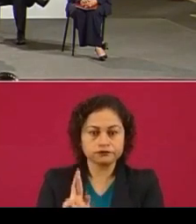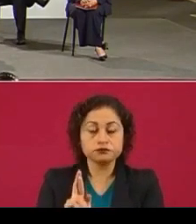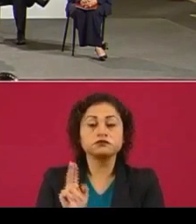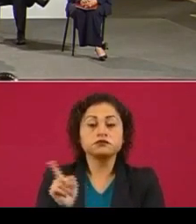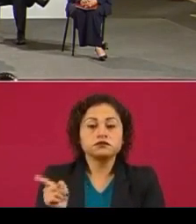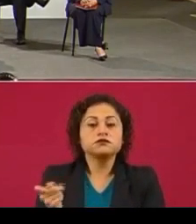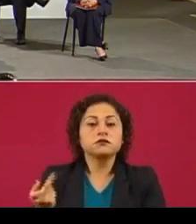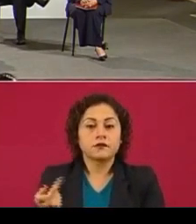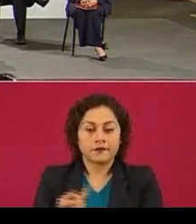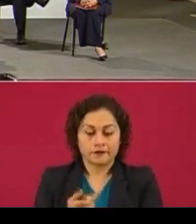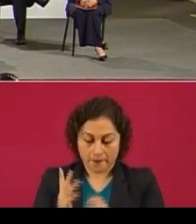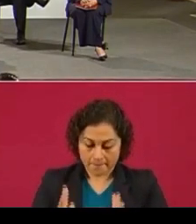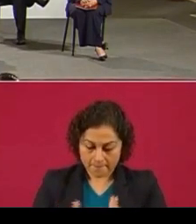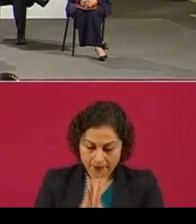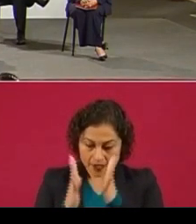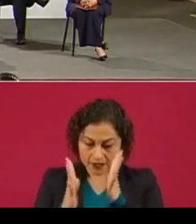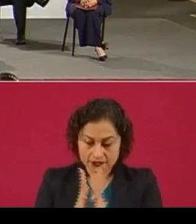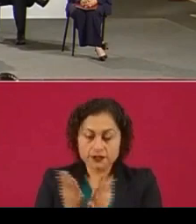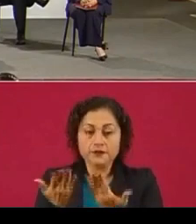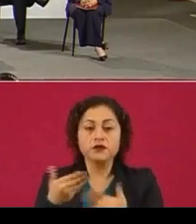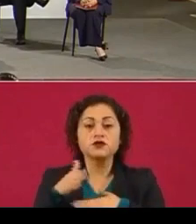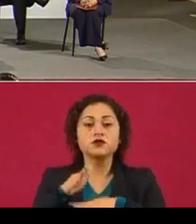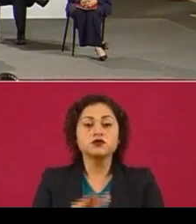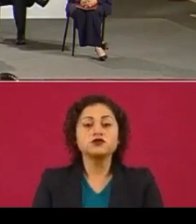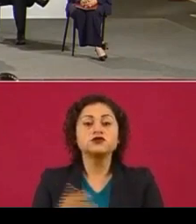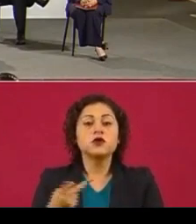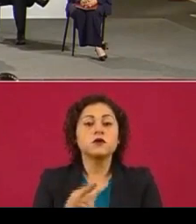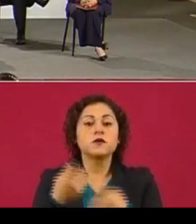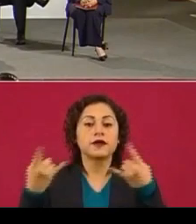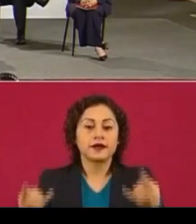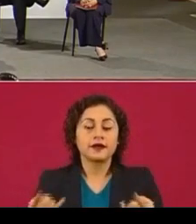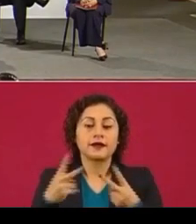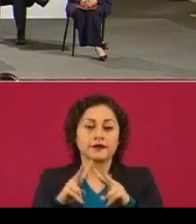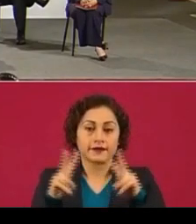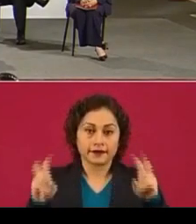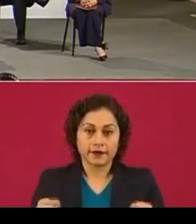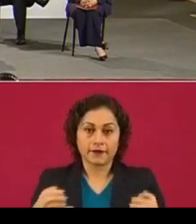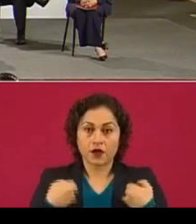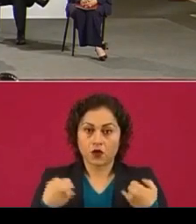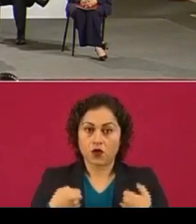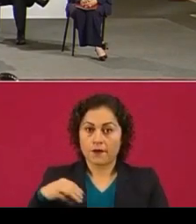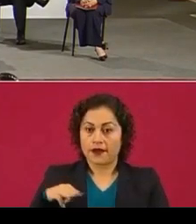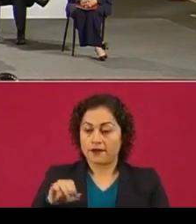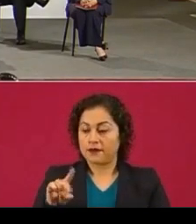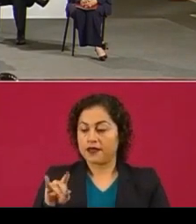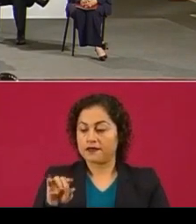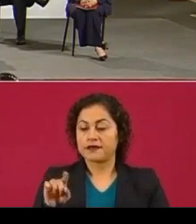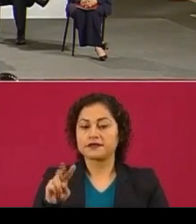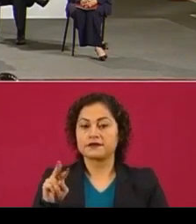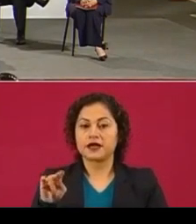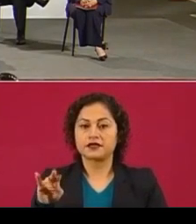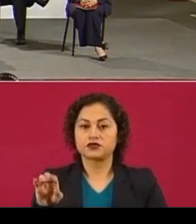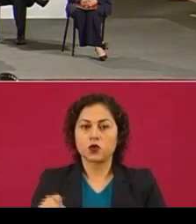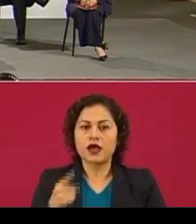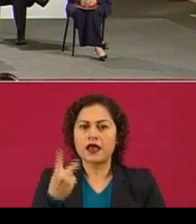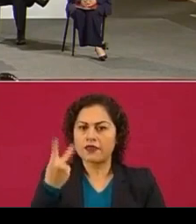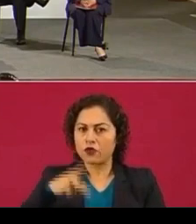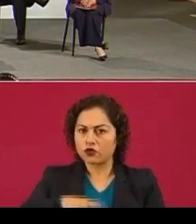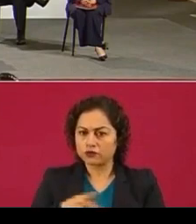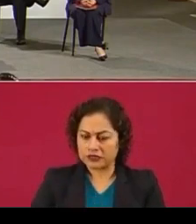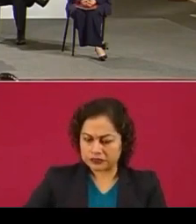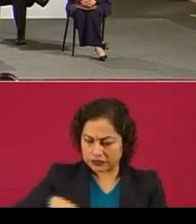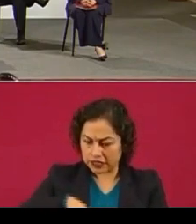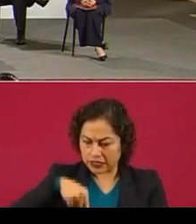participación en el asunto relacionado con el joven Rafael Méndez Valenzuela. Este caso ha sido ventilado en dos conferencias de prensa